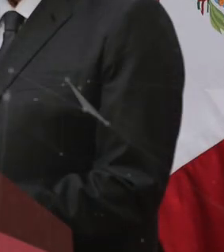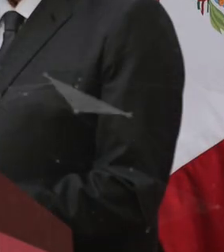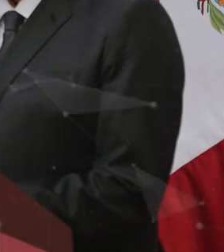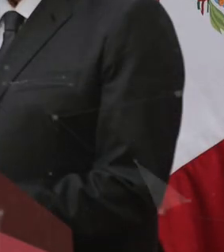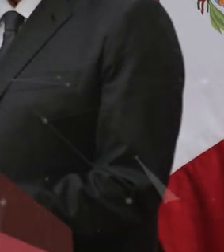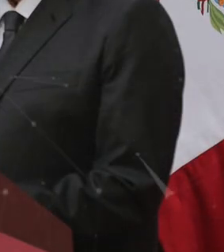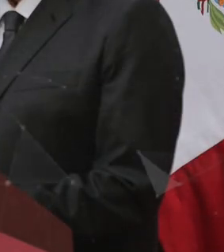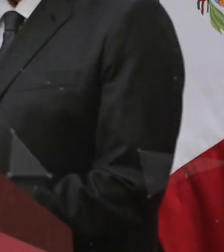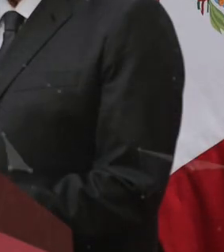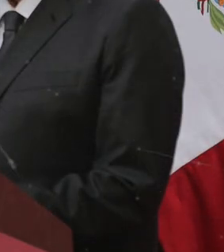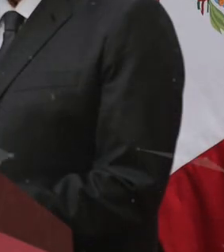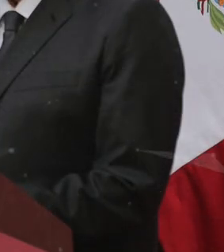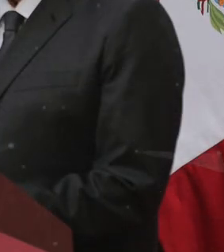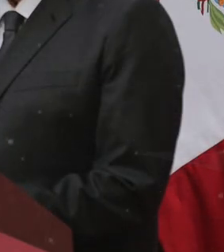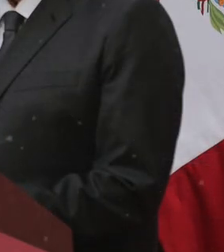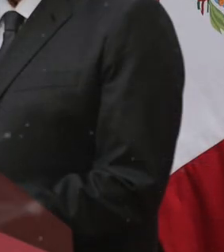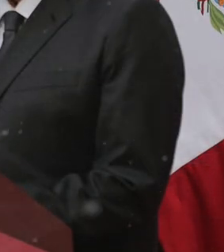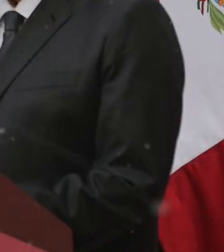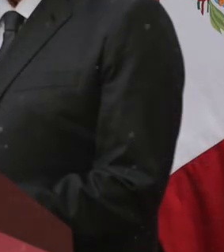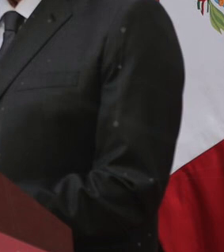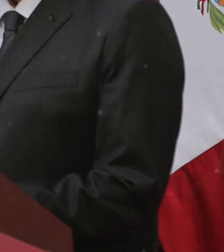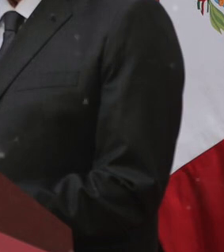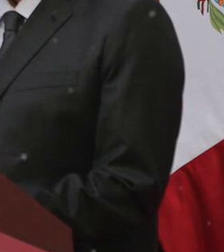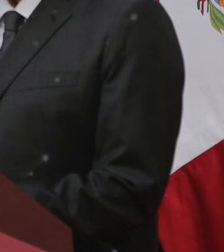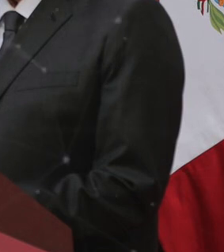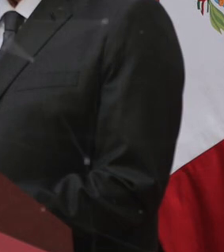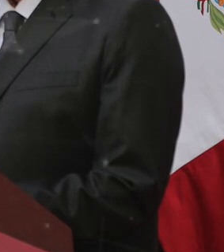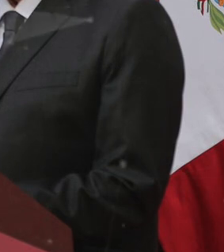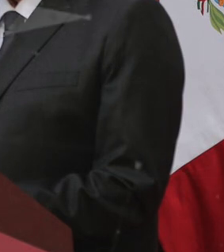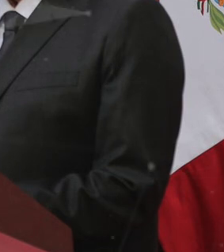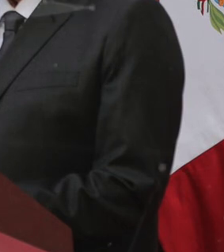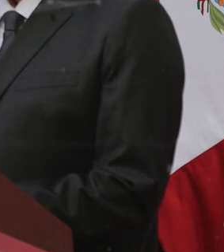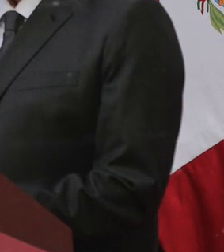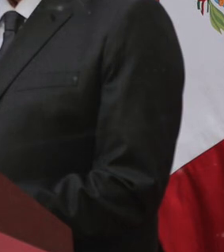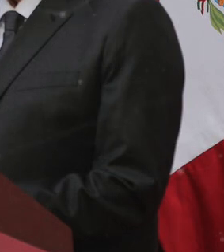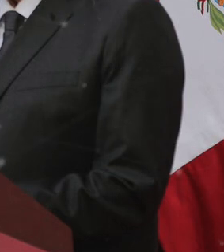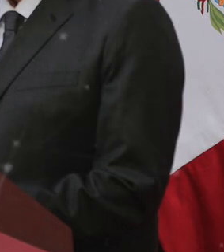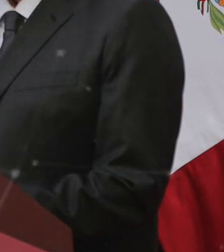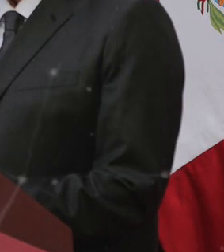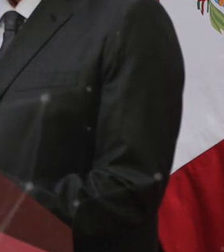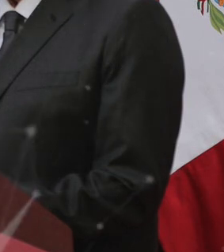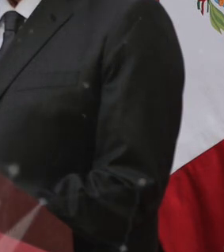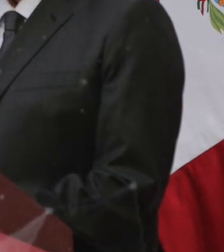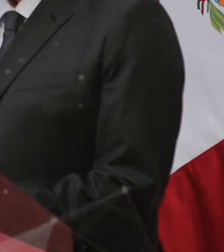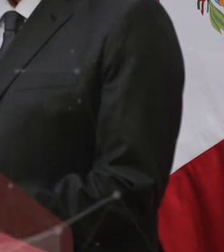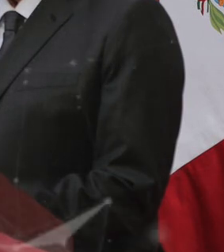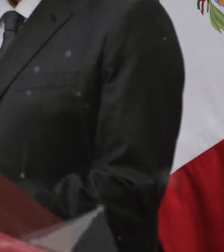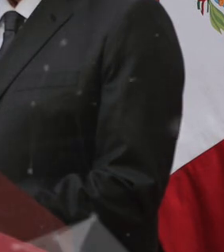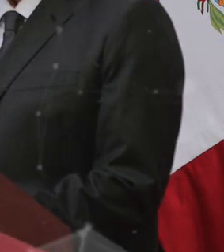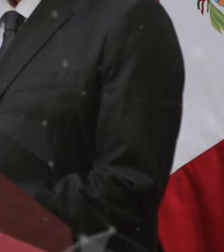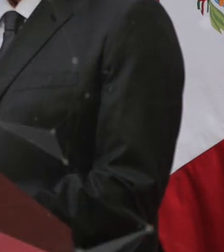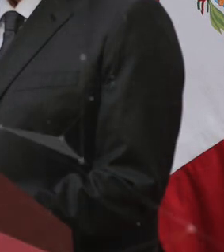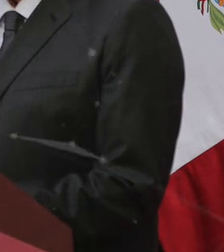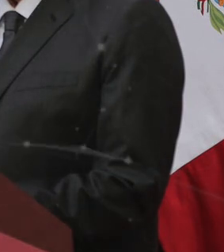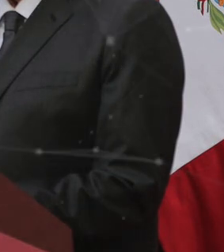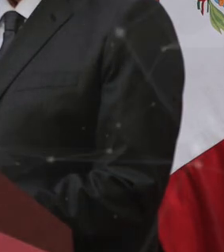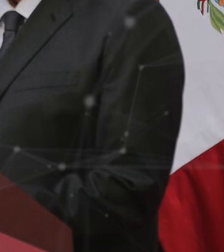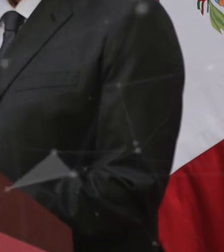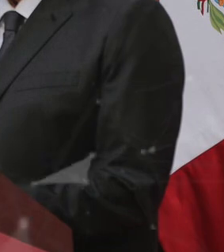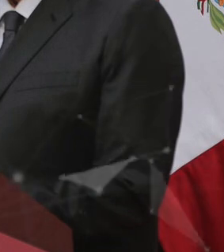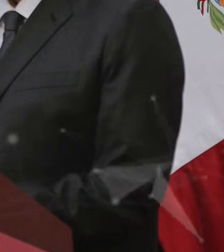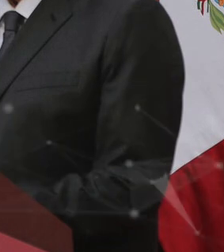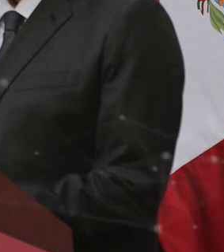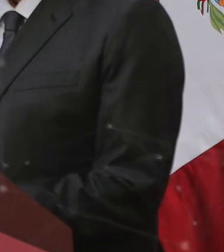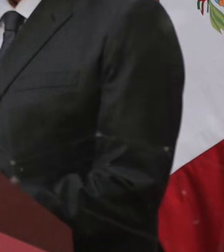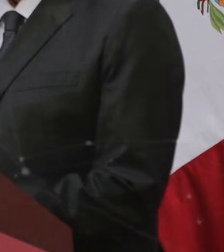Mantente informado y visita nuestra cuenta de Twitter, @escuchadiario, donde podrás encontrar notas destacadas y lo más reciente